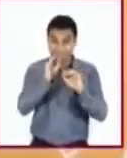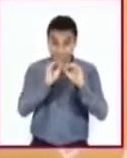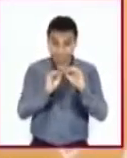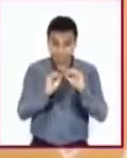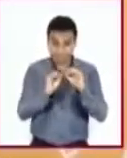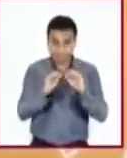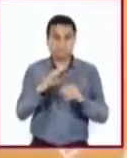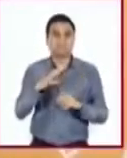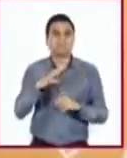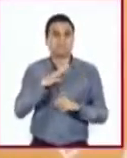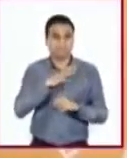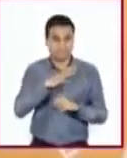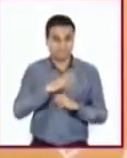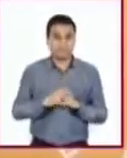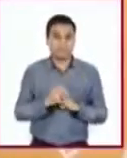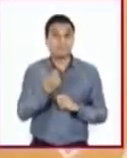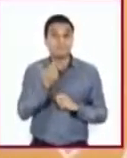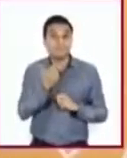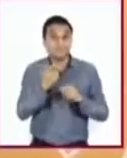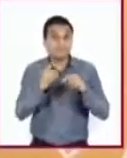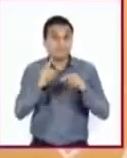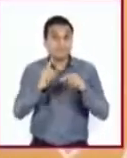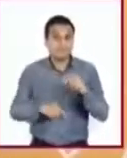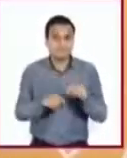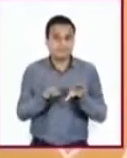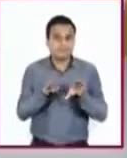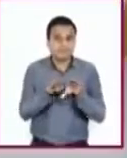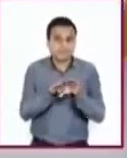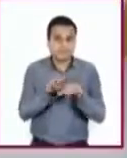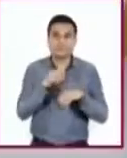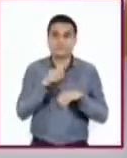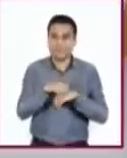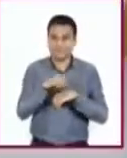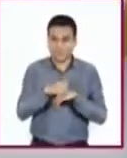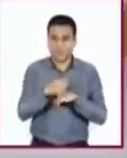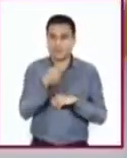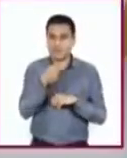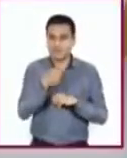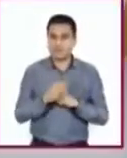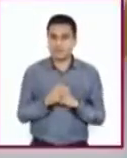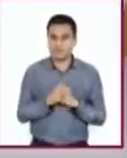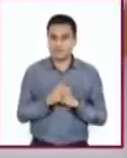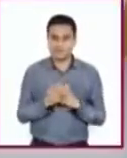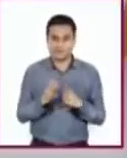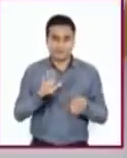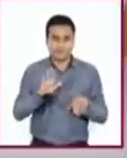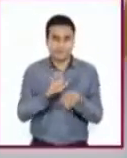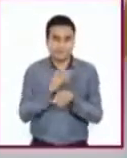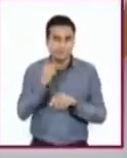las deducciones de José, que se representan con números negativos por ser las